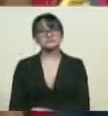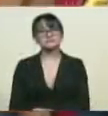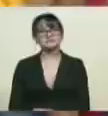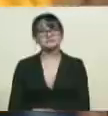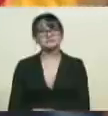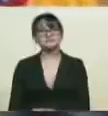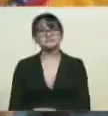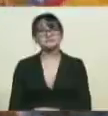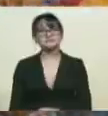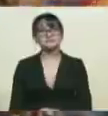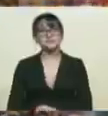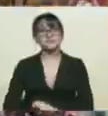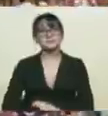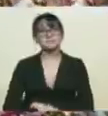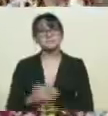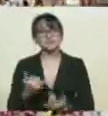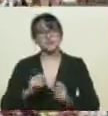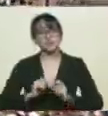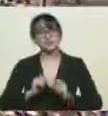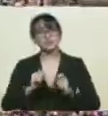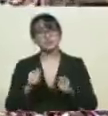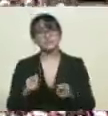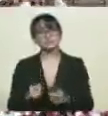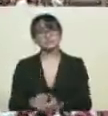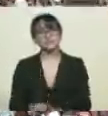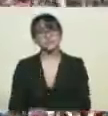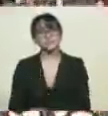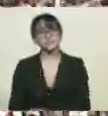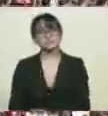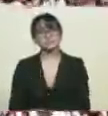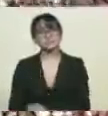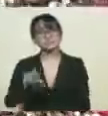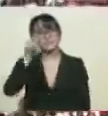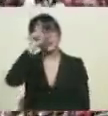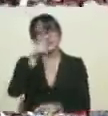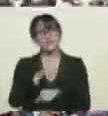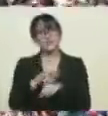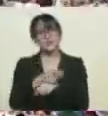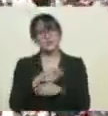Y le voy a entregar a Víctor Clark